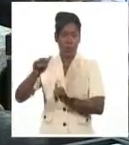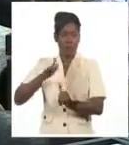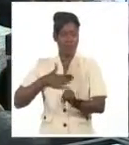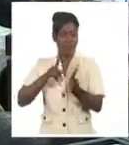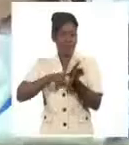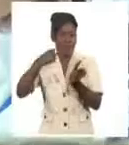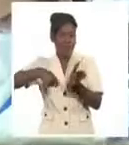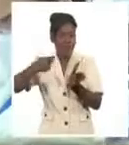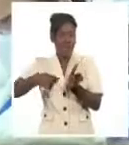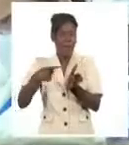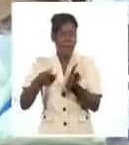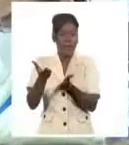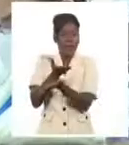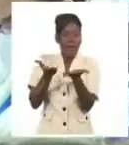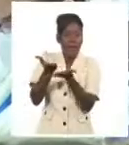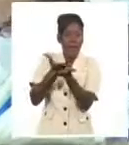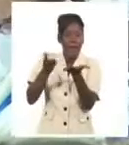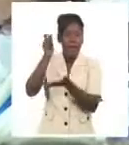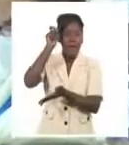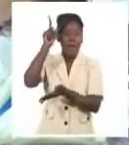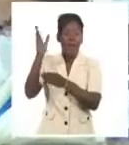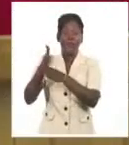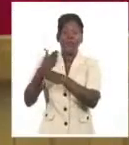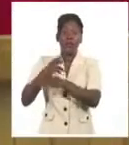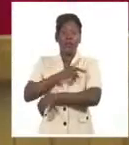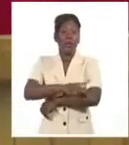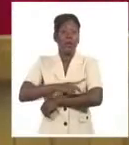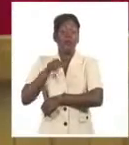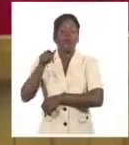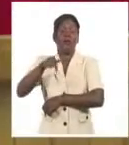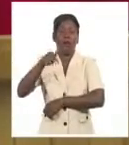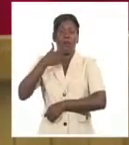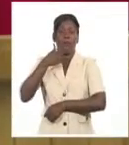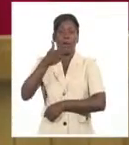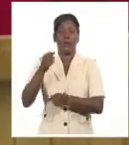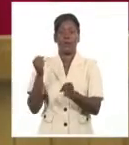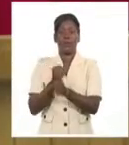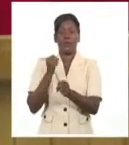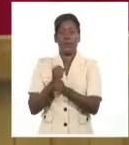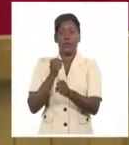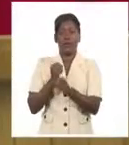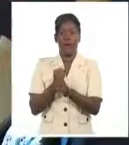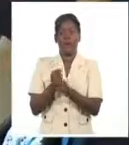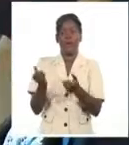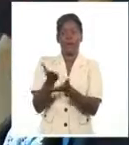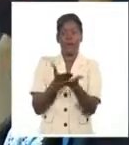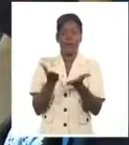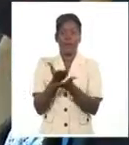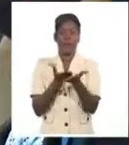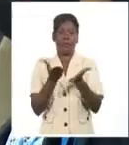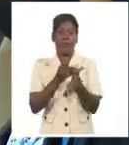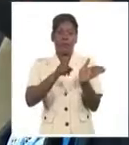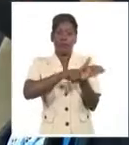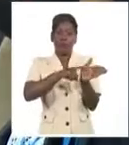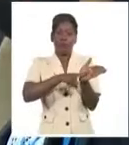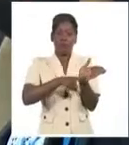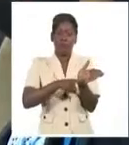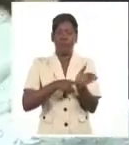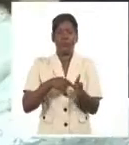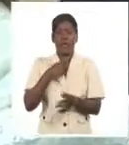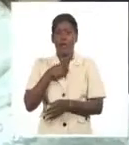propicia el intercambio de experiencias entre los distintos operadores de los sistemas judiciales de las naciones que participan entre ellas vietnam